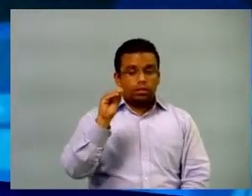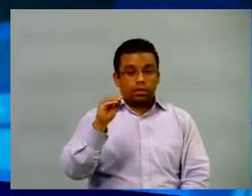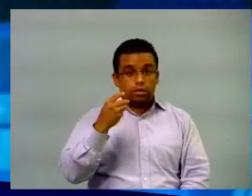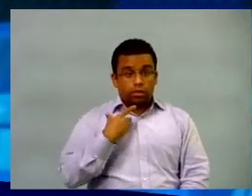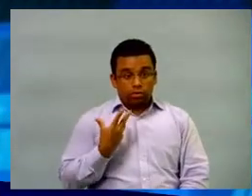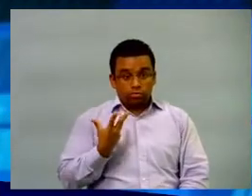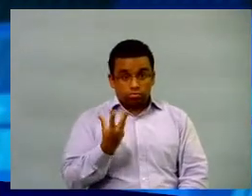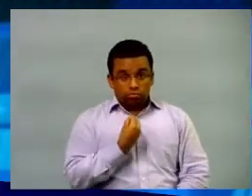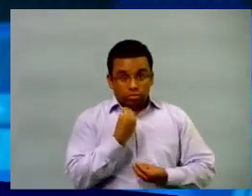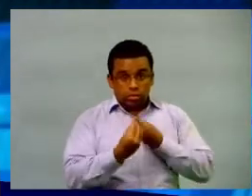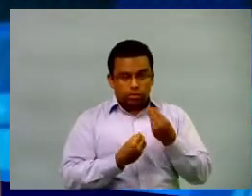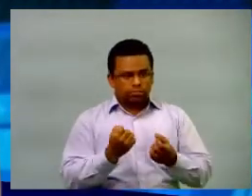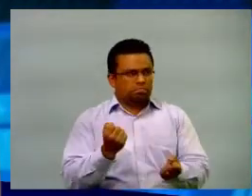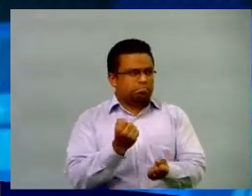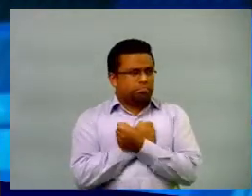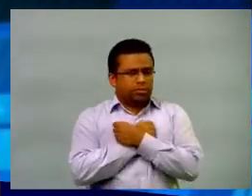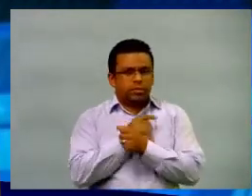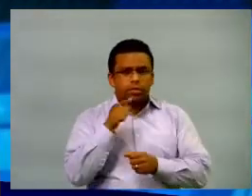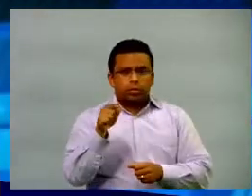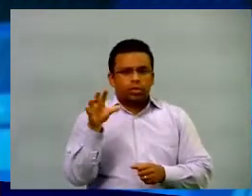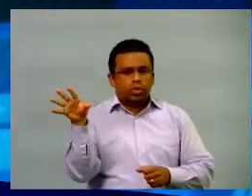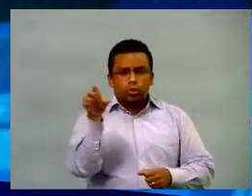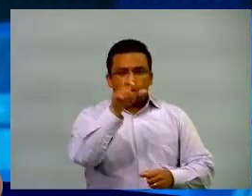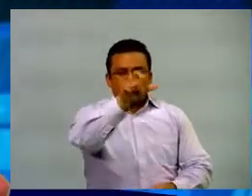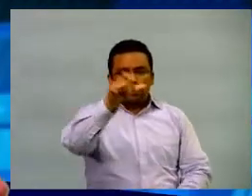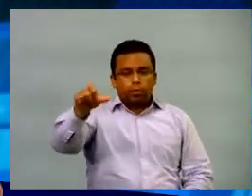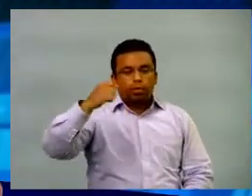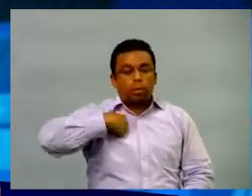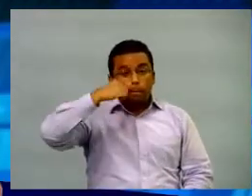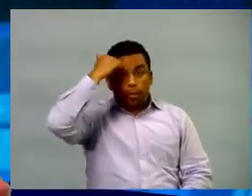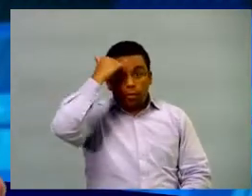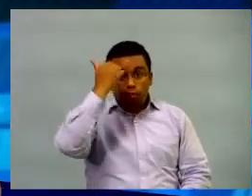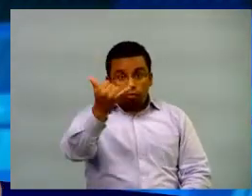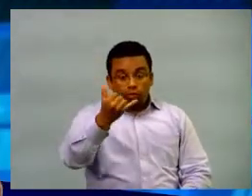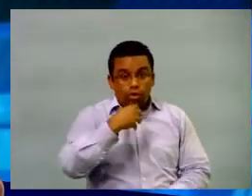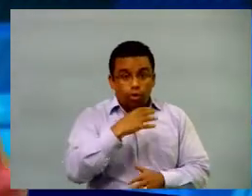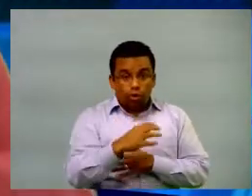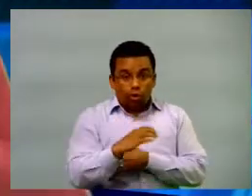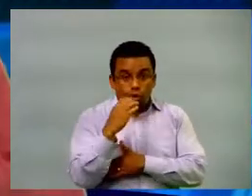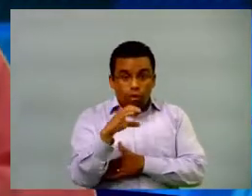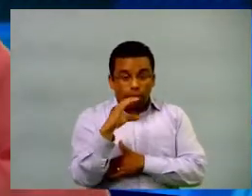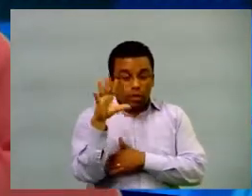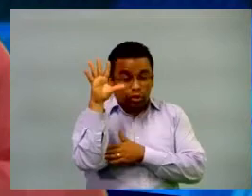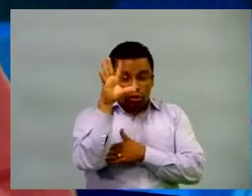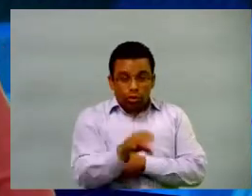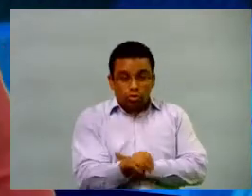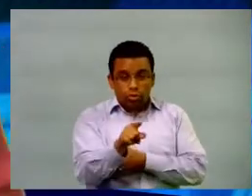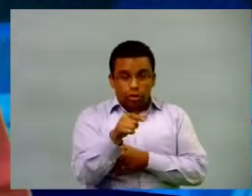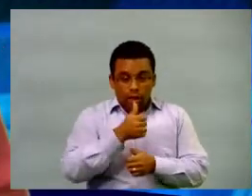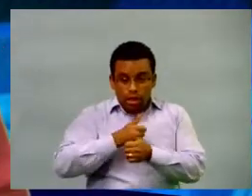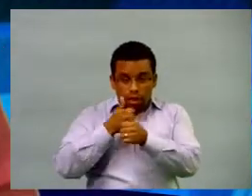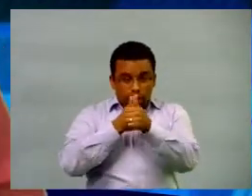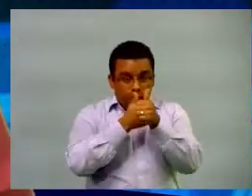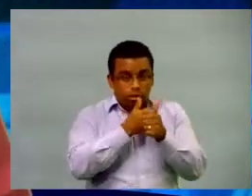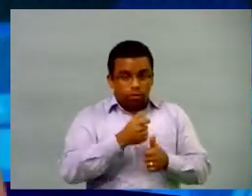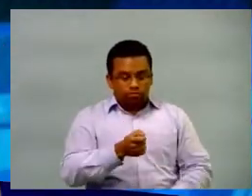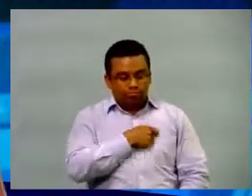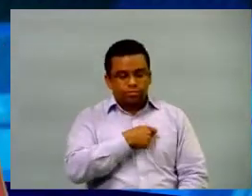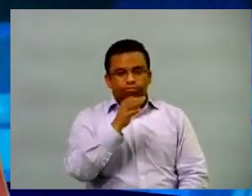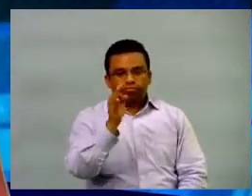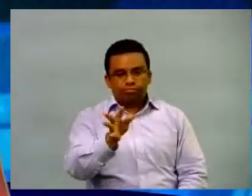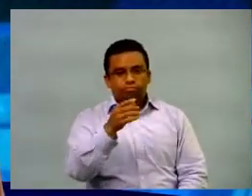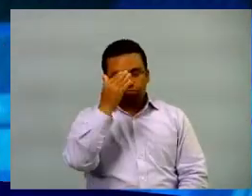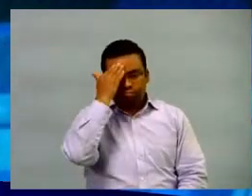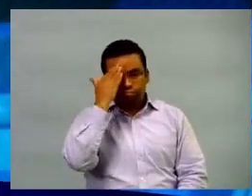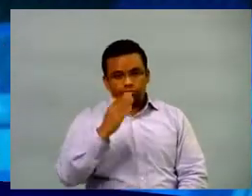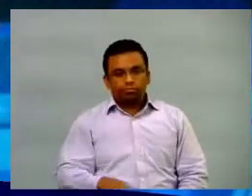nosotros absolutamente enamorados de todos los profesores de Colombia. Todos y cada uno de nosotros llevamos un profesor en nuestro